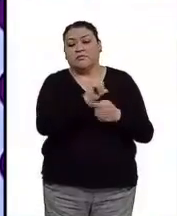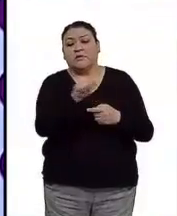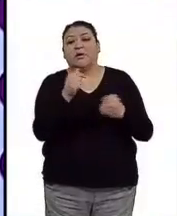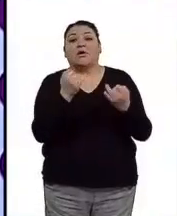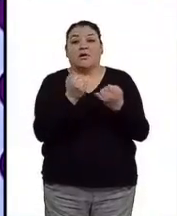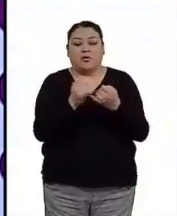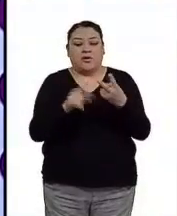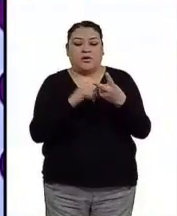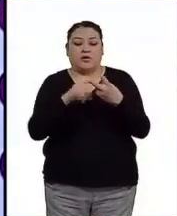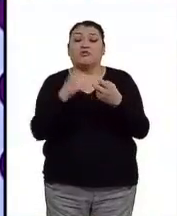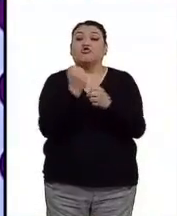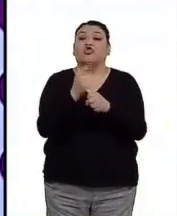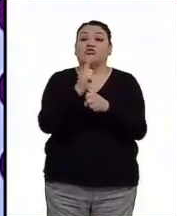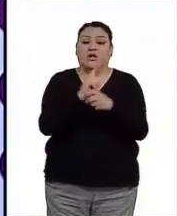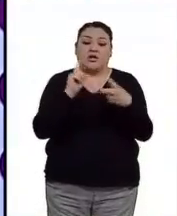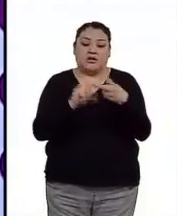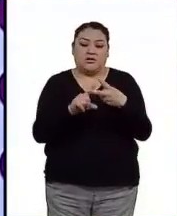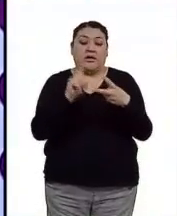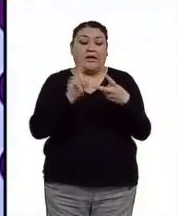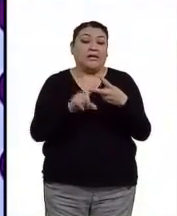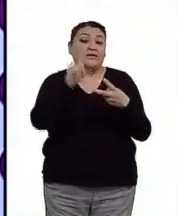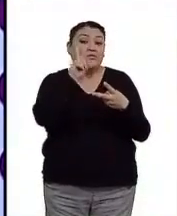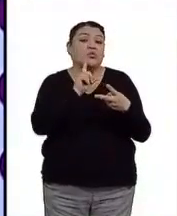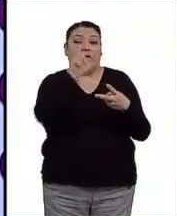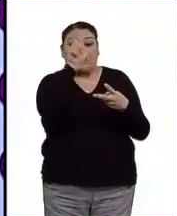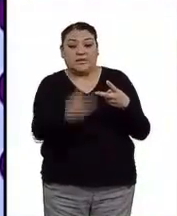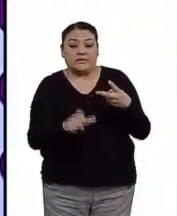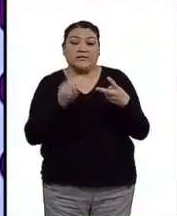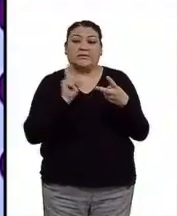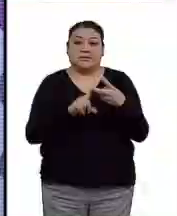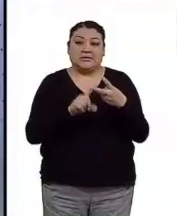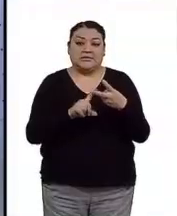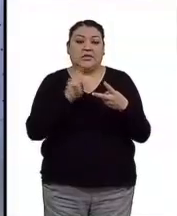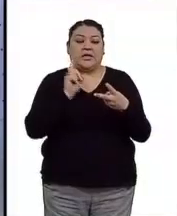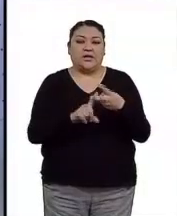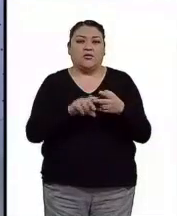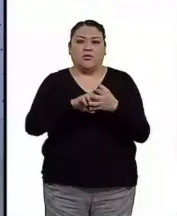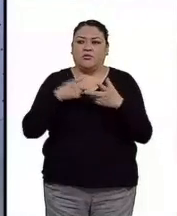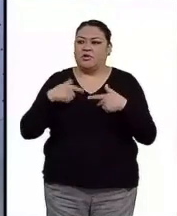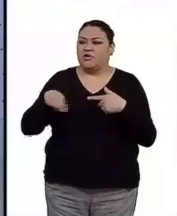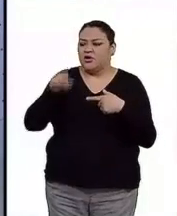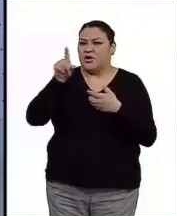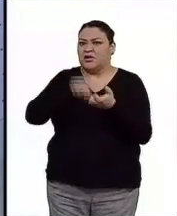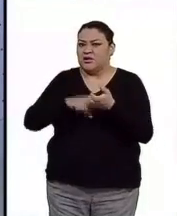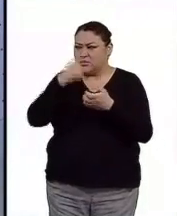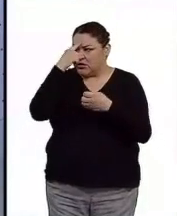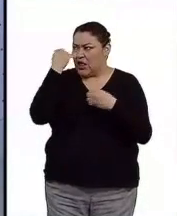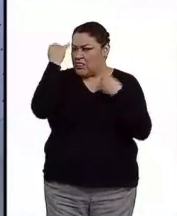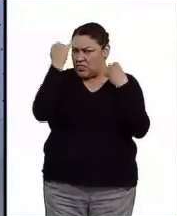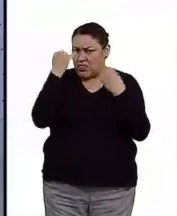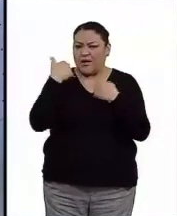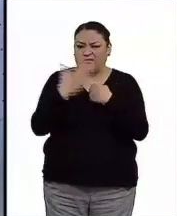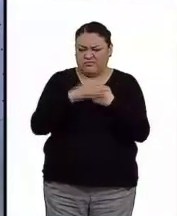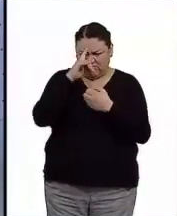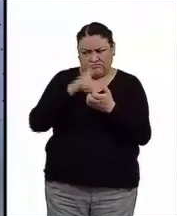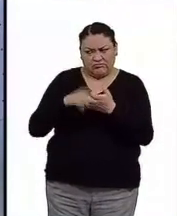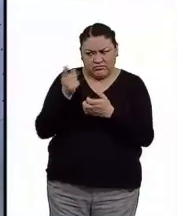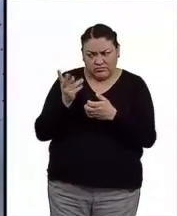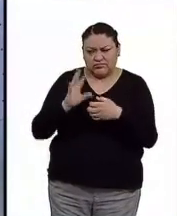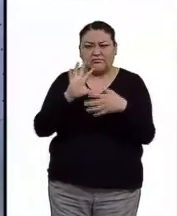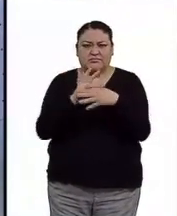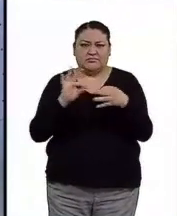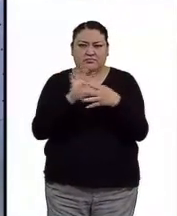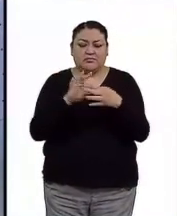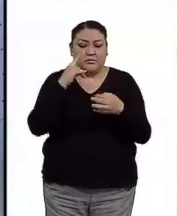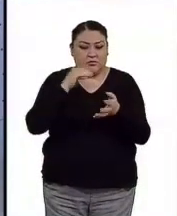las sociales, que tiene que ver con el género, muy particularmente con estereotipos que van a abordar seguramente mis compañeras, como lo es